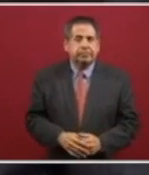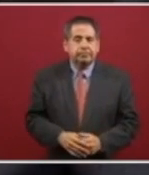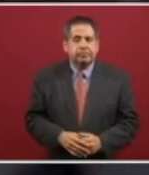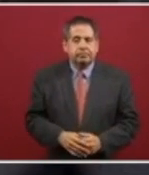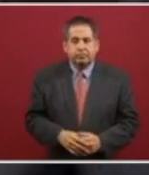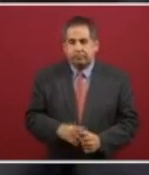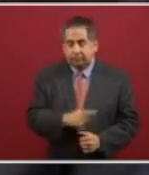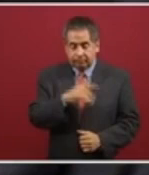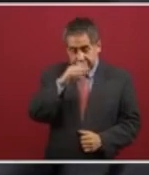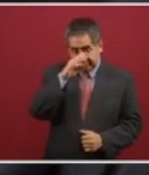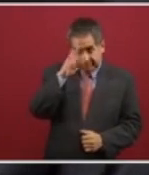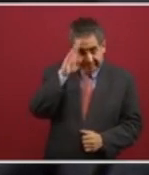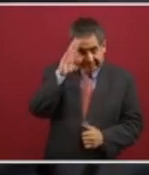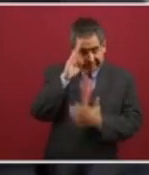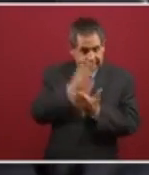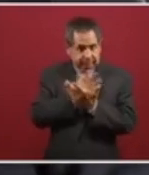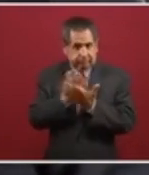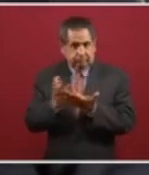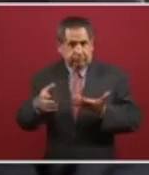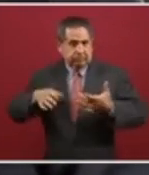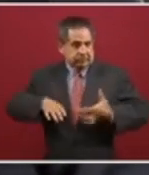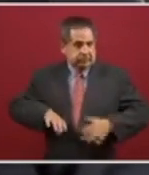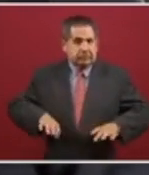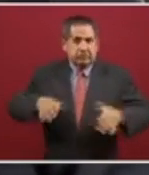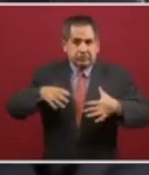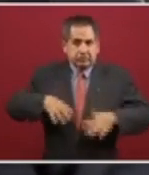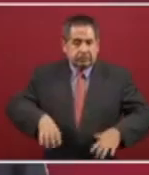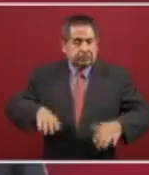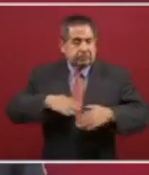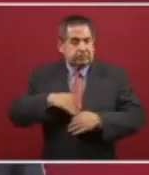muy ambiciosos, no tienen llenadera